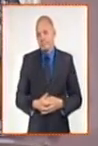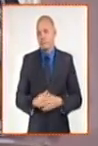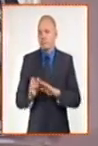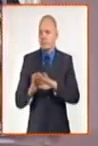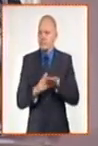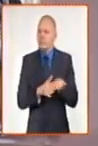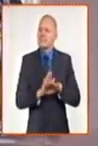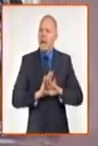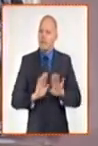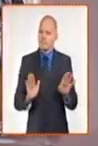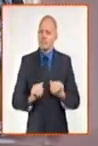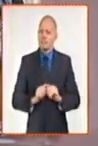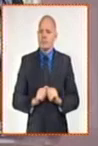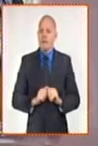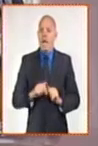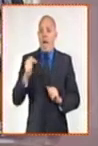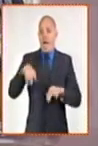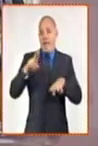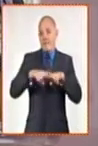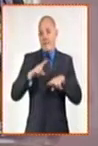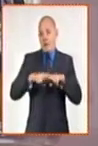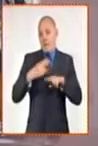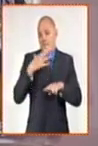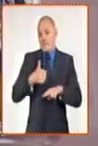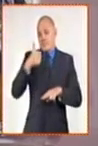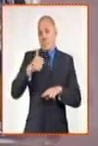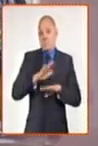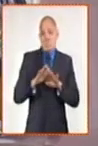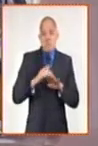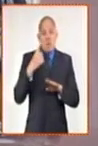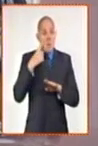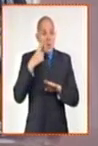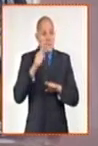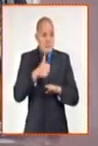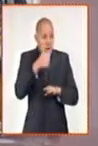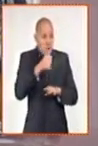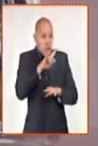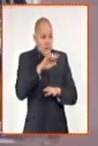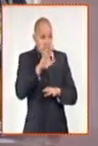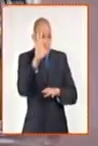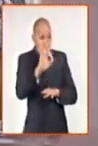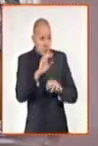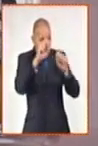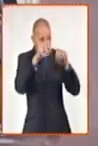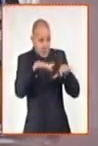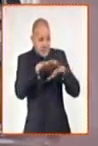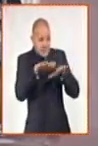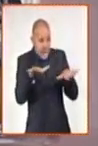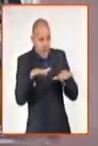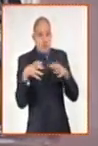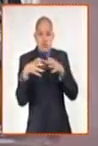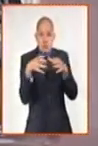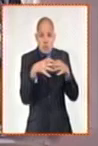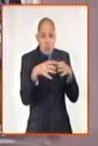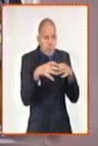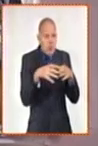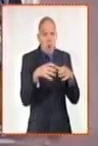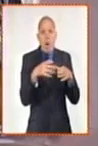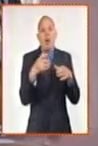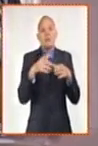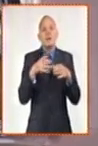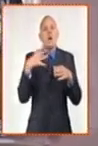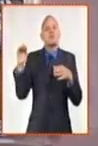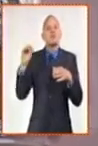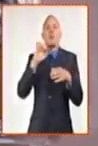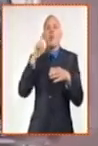esta condición, es por eso que los grupos de trabajo que tenemos de los contingentes de las provincias que están apoyando la capital ya se van a ir moviendo